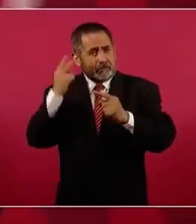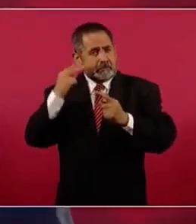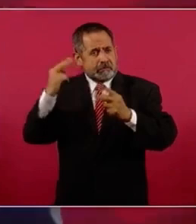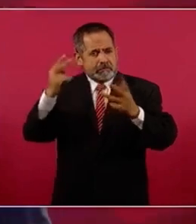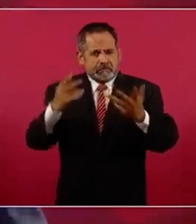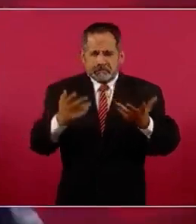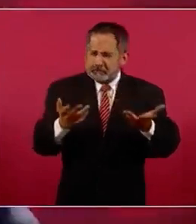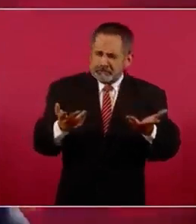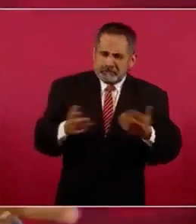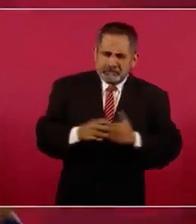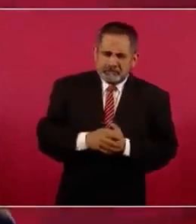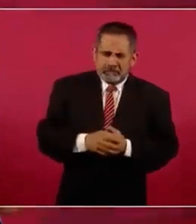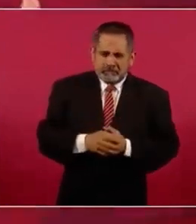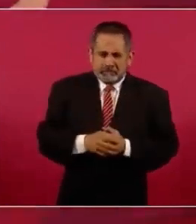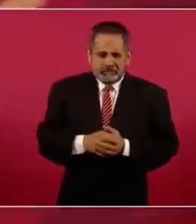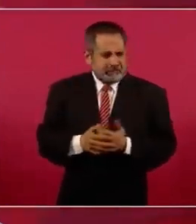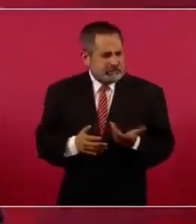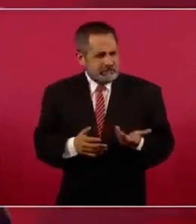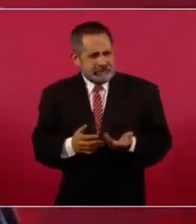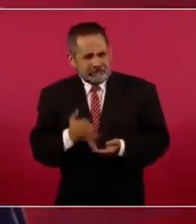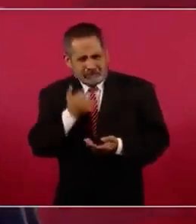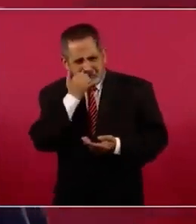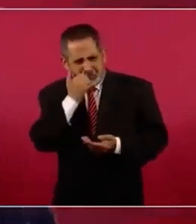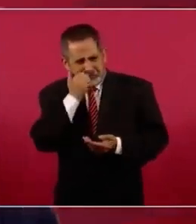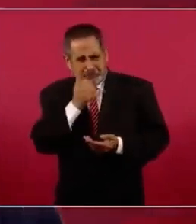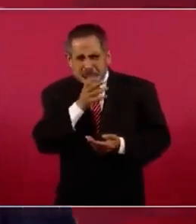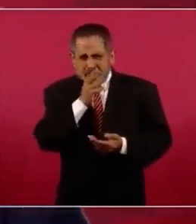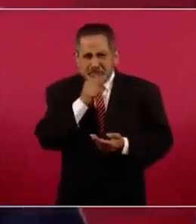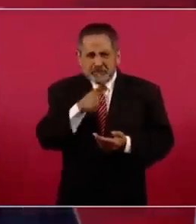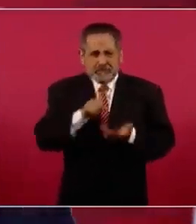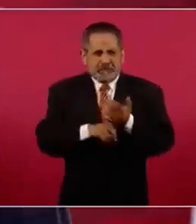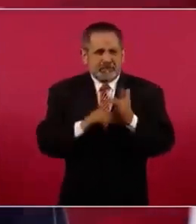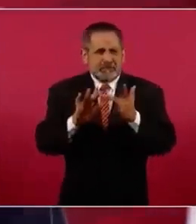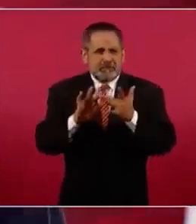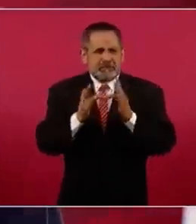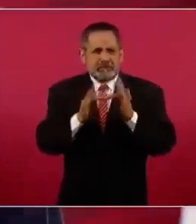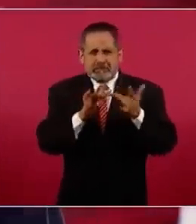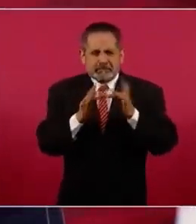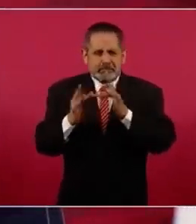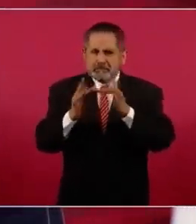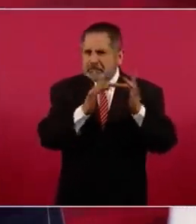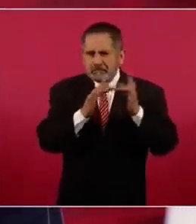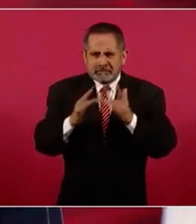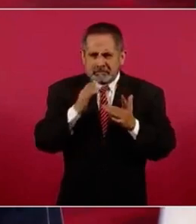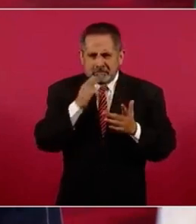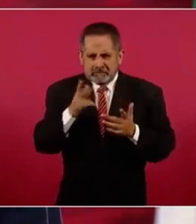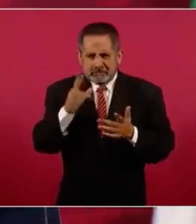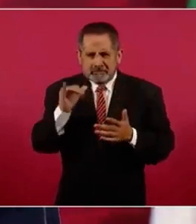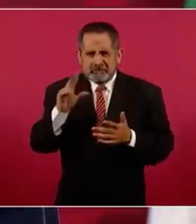¿Qué, ya no existe el sistema de telecomunicaciones?